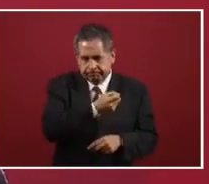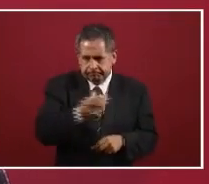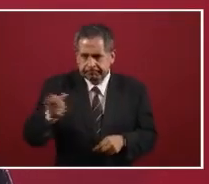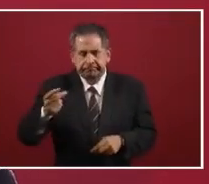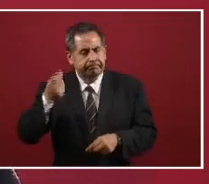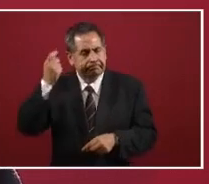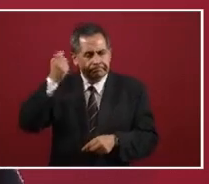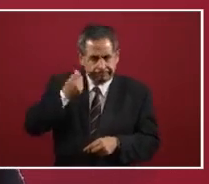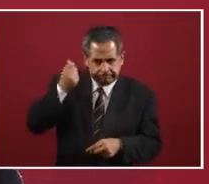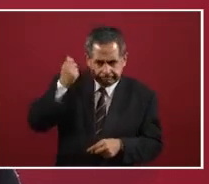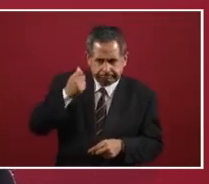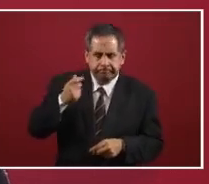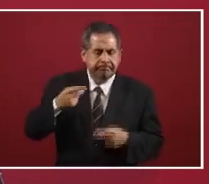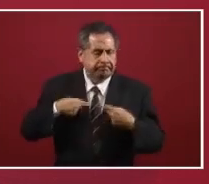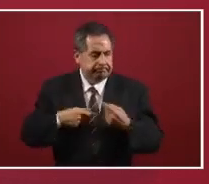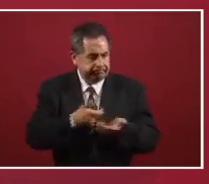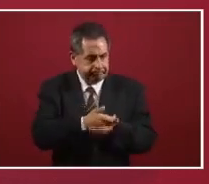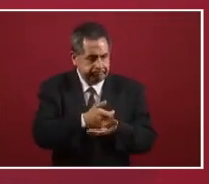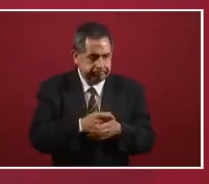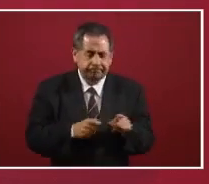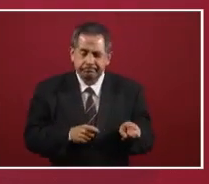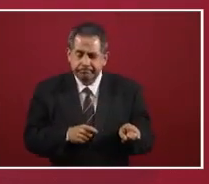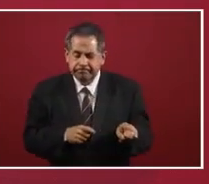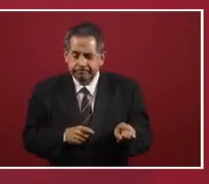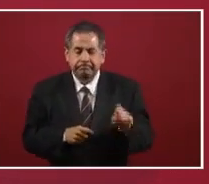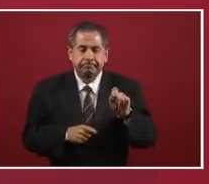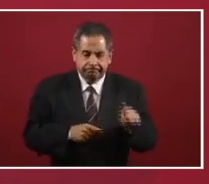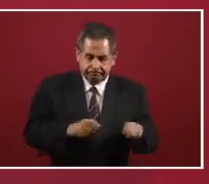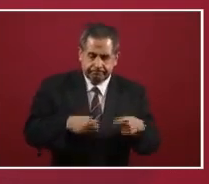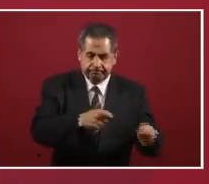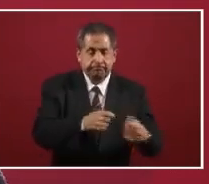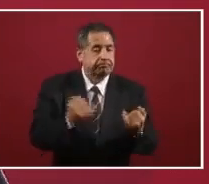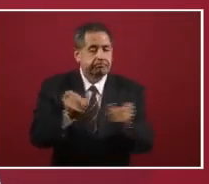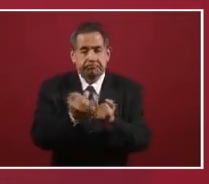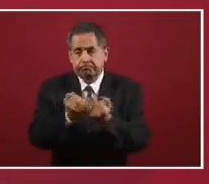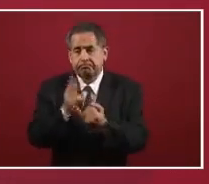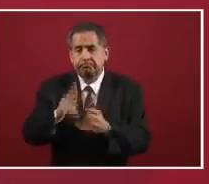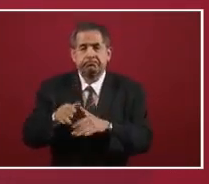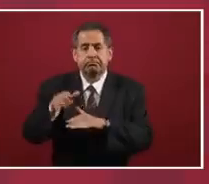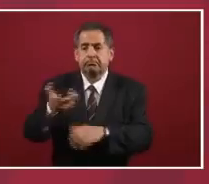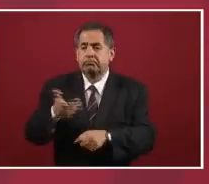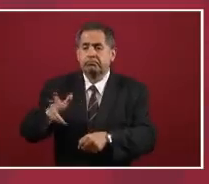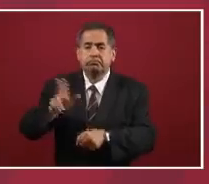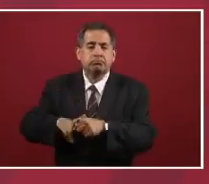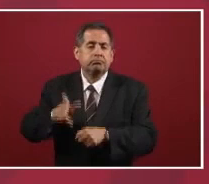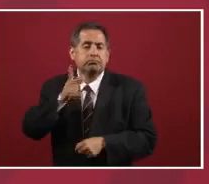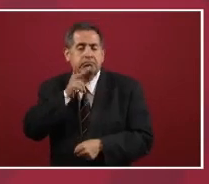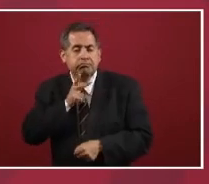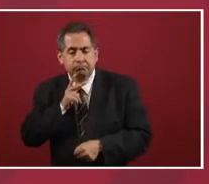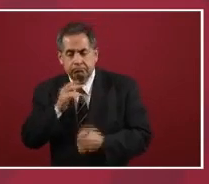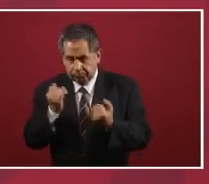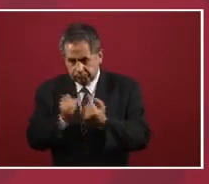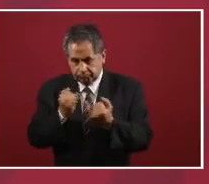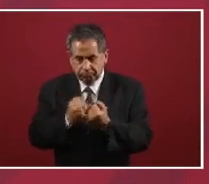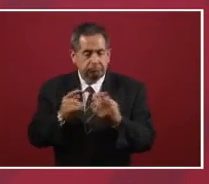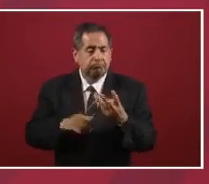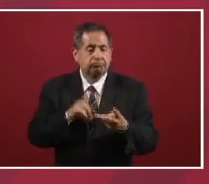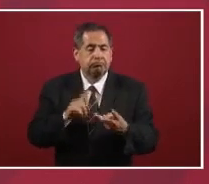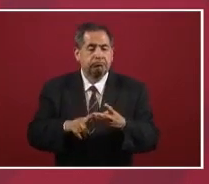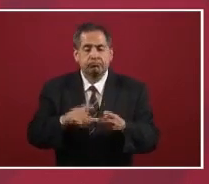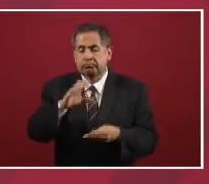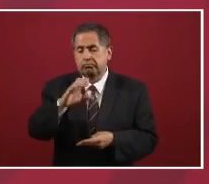jubilados. Esto también en el caso del petróleo, en el caso de la industria eléctrica